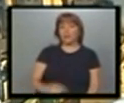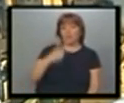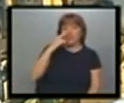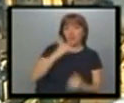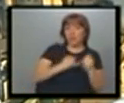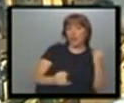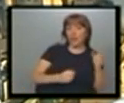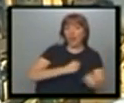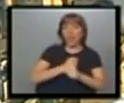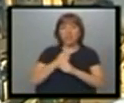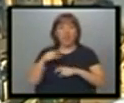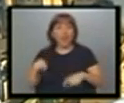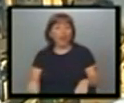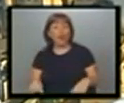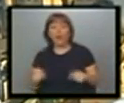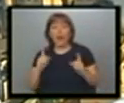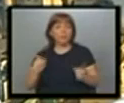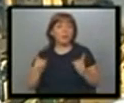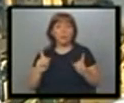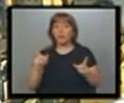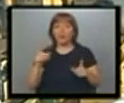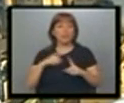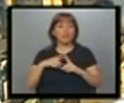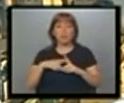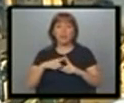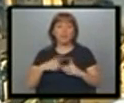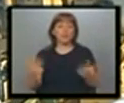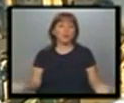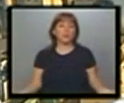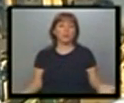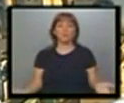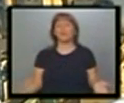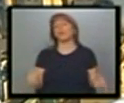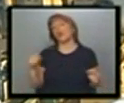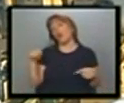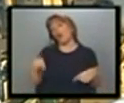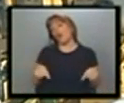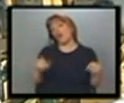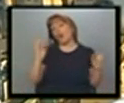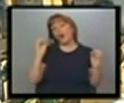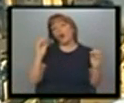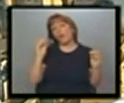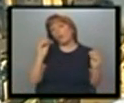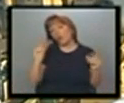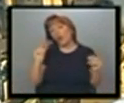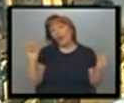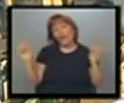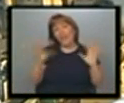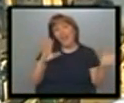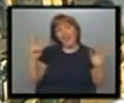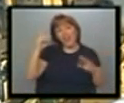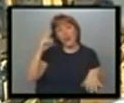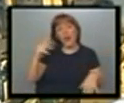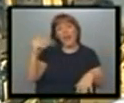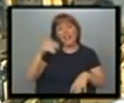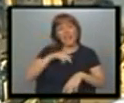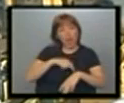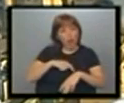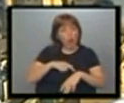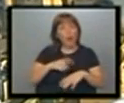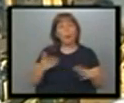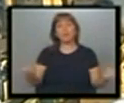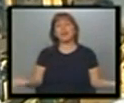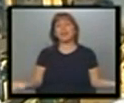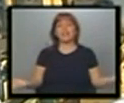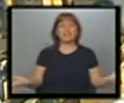¿Qué pasa? Está ahí, bueno, incide un poco el tema del viento, 9 kilómetros. La presión es normal, un poco elevada, 1023 en